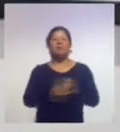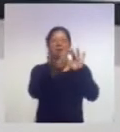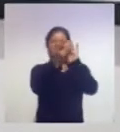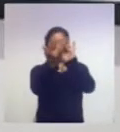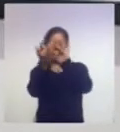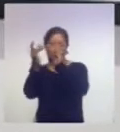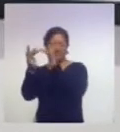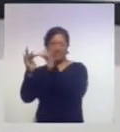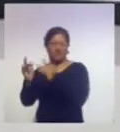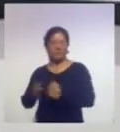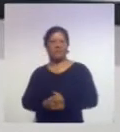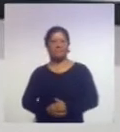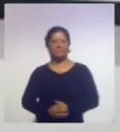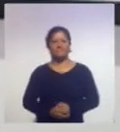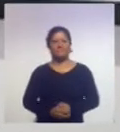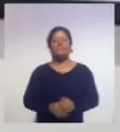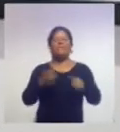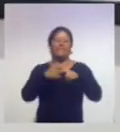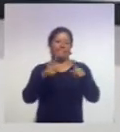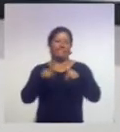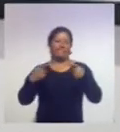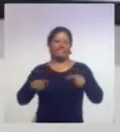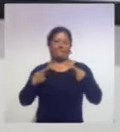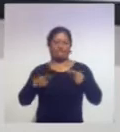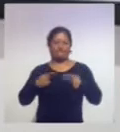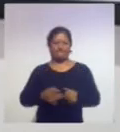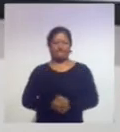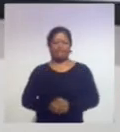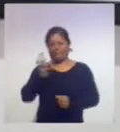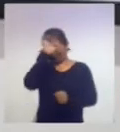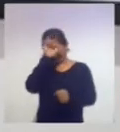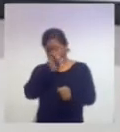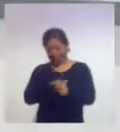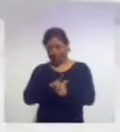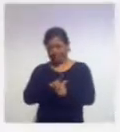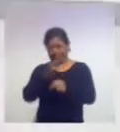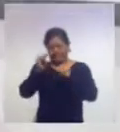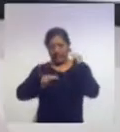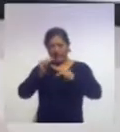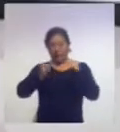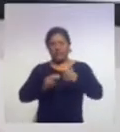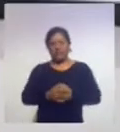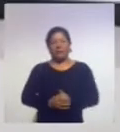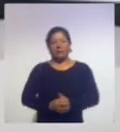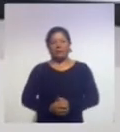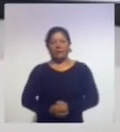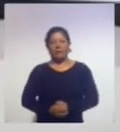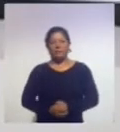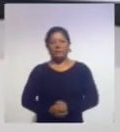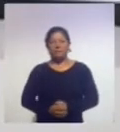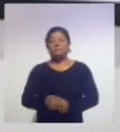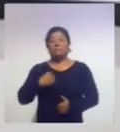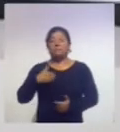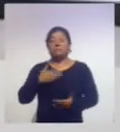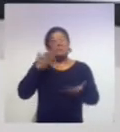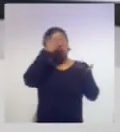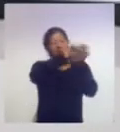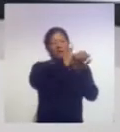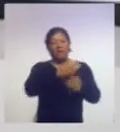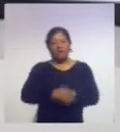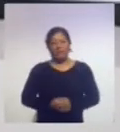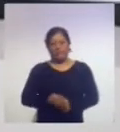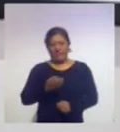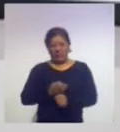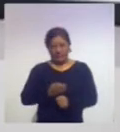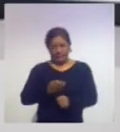en general con diferentes personas a nivel cultural de allá. De hecho, yo regreso a finales de este mes, me